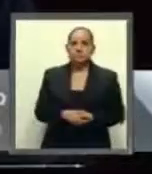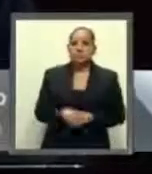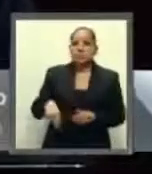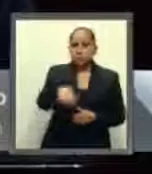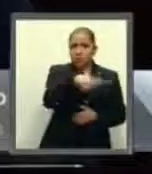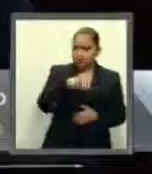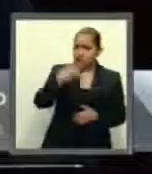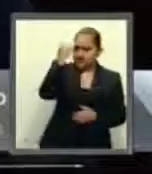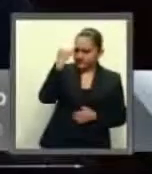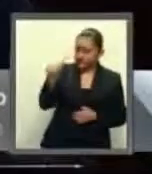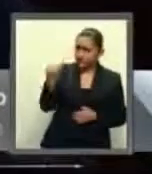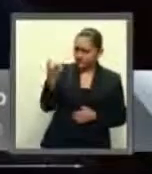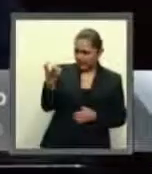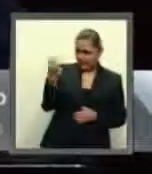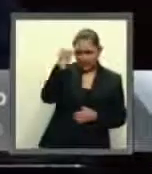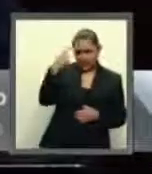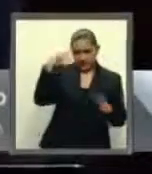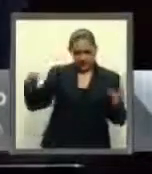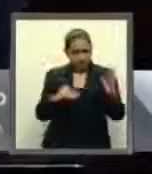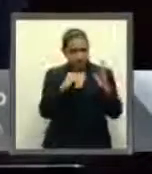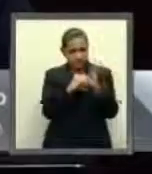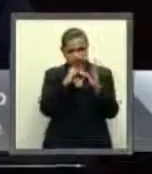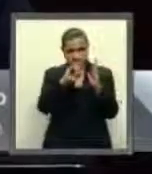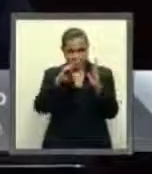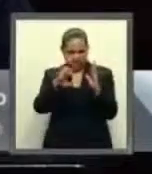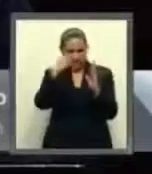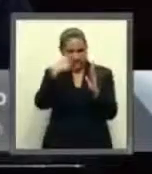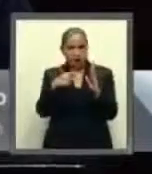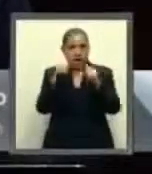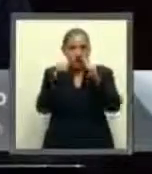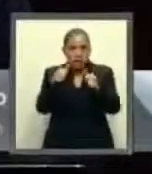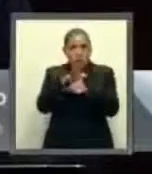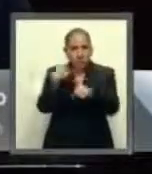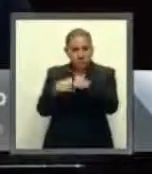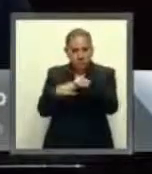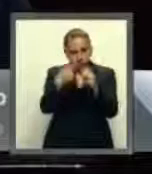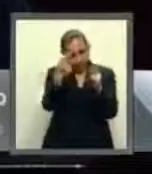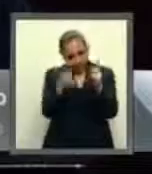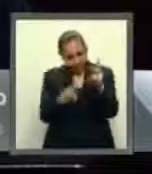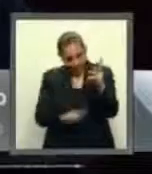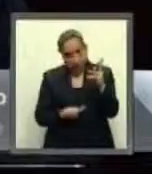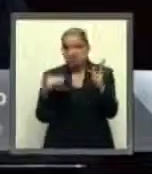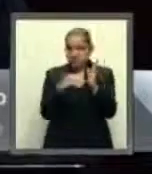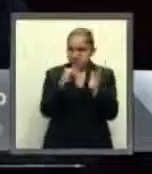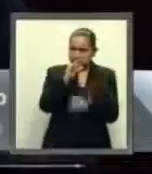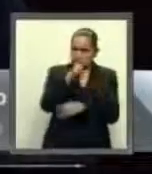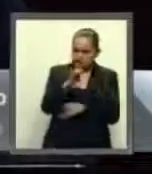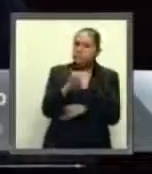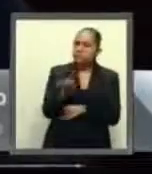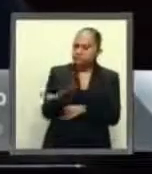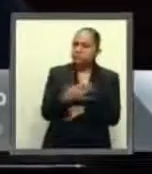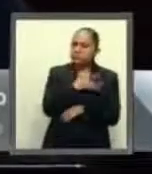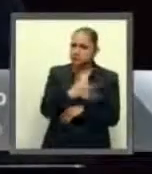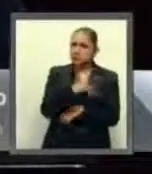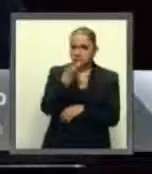apoyamos la inclusión dentro del catálogo de servicios esenciales de la salud a la insuficiencia renal y su tratamiento, como lo hemos hecho